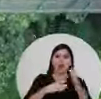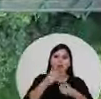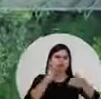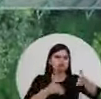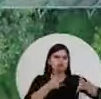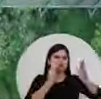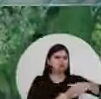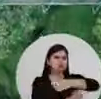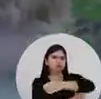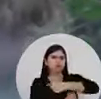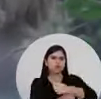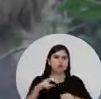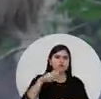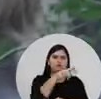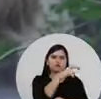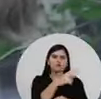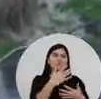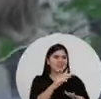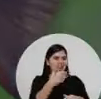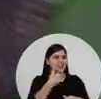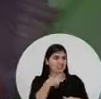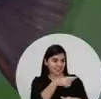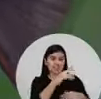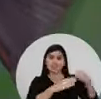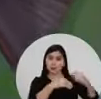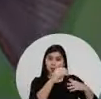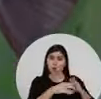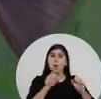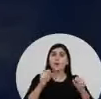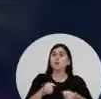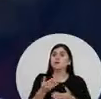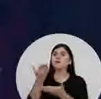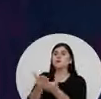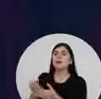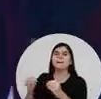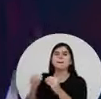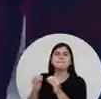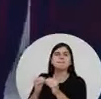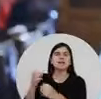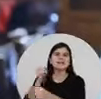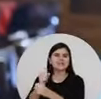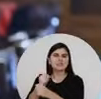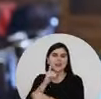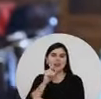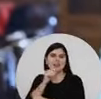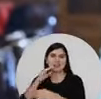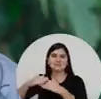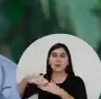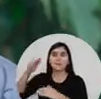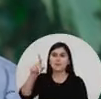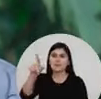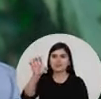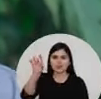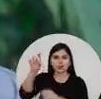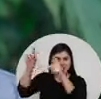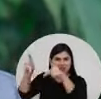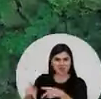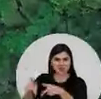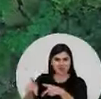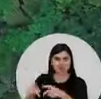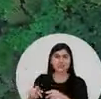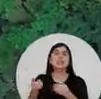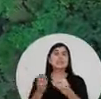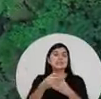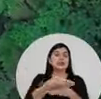ustedes pueden observar y al tener esta infraestructura podemos ofrecer mayor cantidad de empleos a más de 280 personas